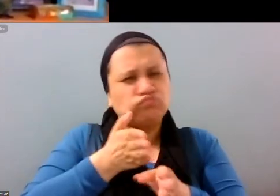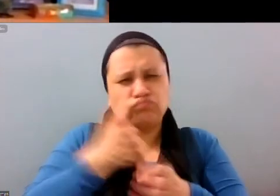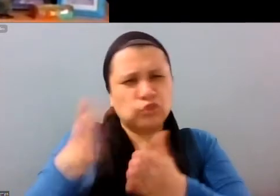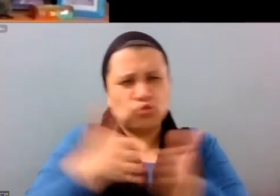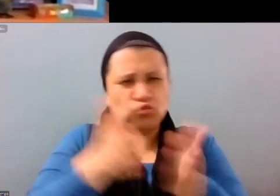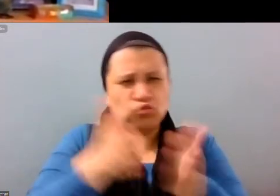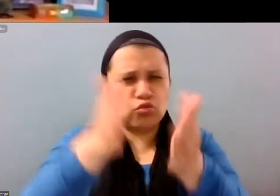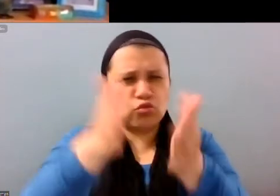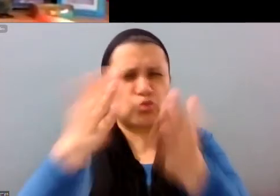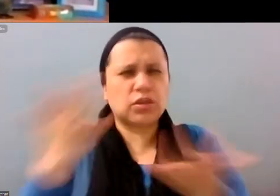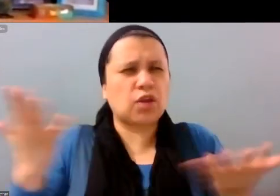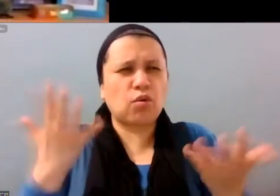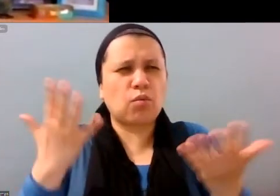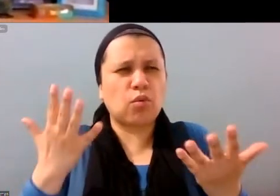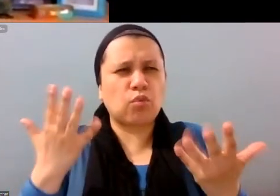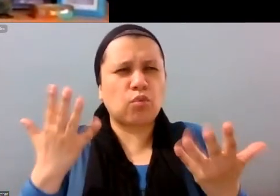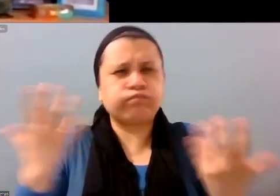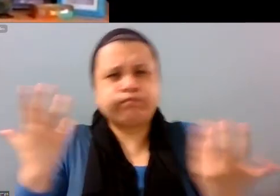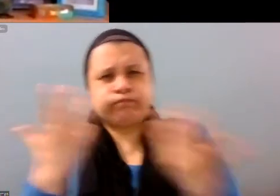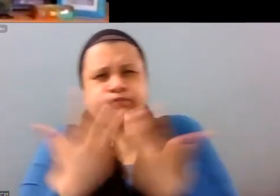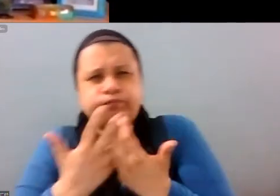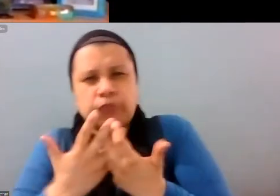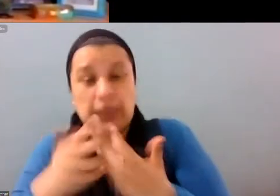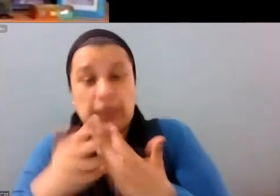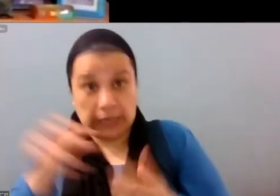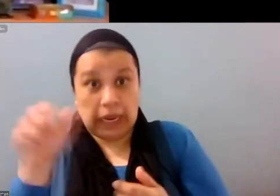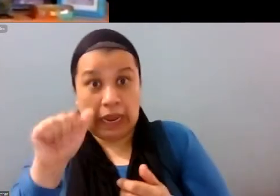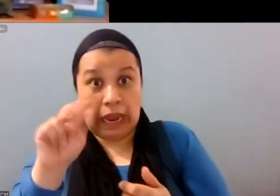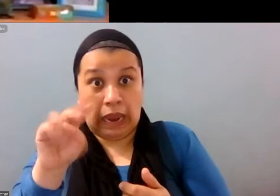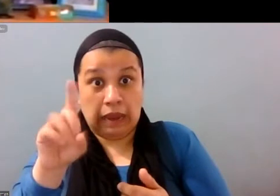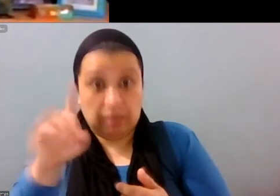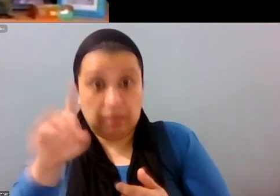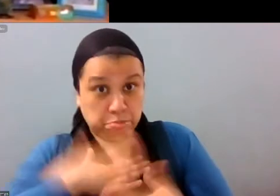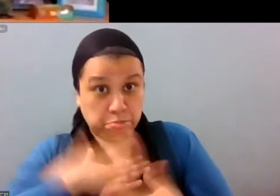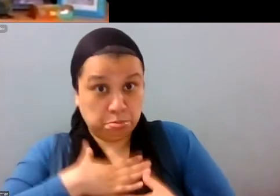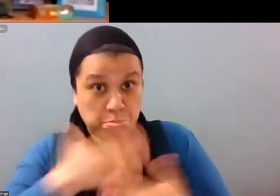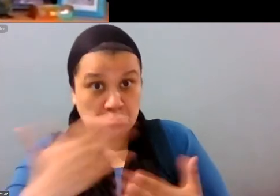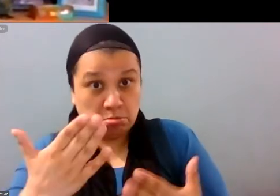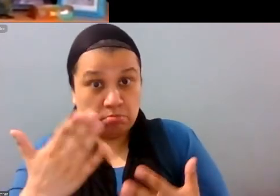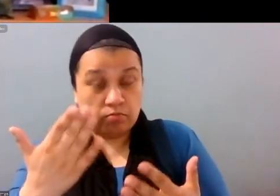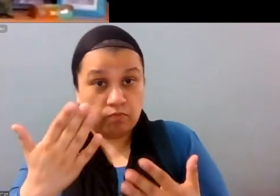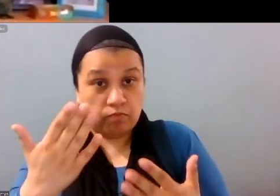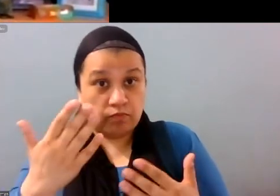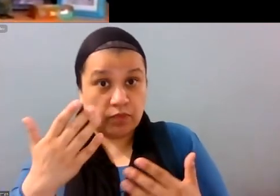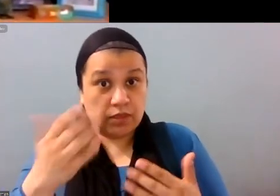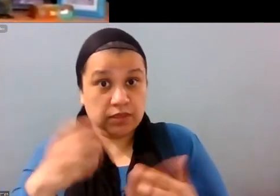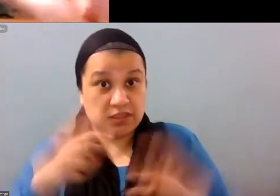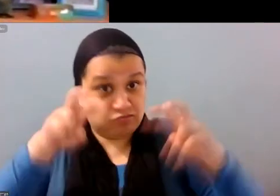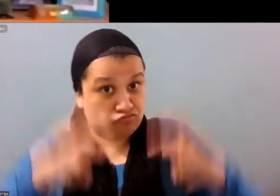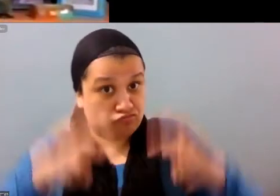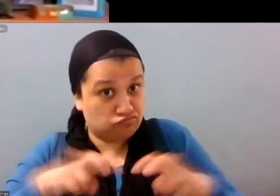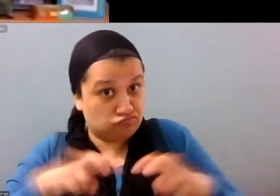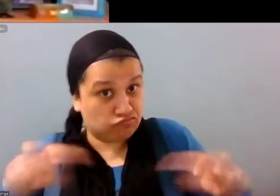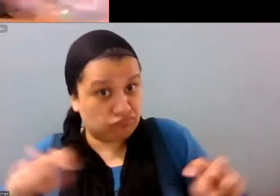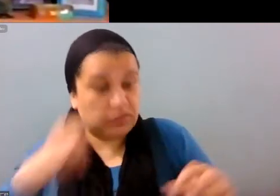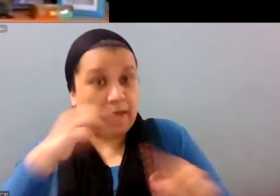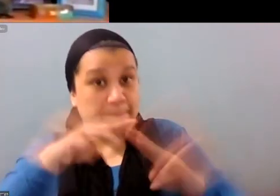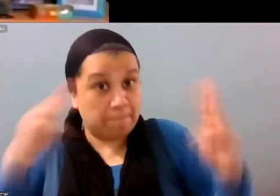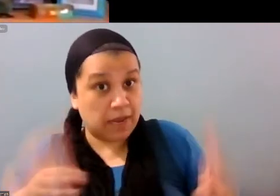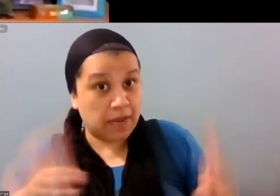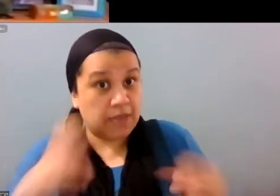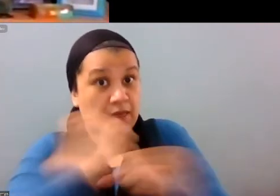hacer está el ANDE en la anuencia de construir y sentarnos en una mesa de trabajo con la UNED